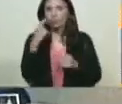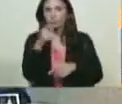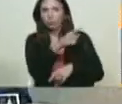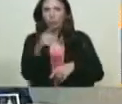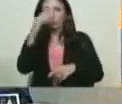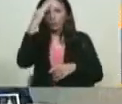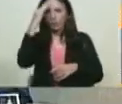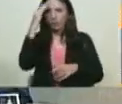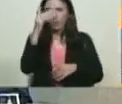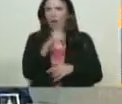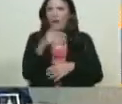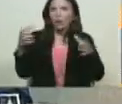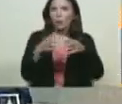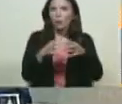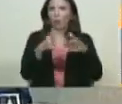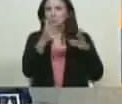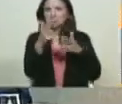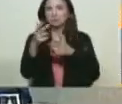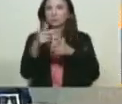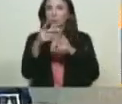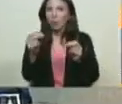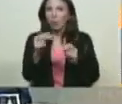Colectivo, no.